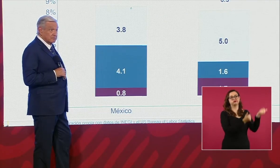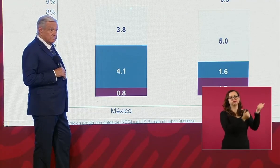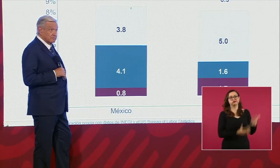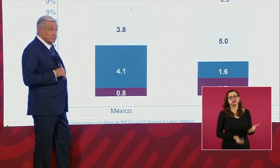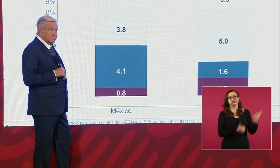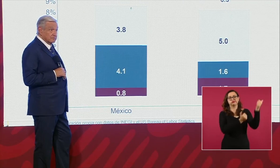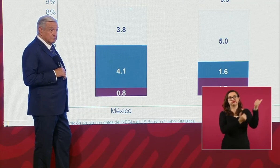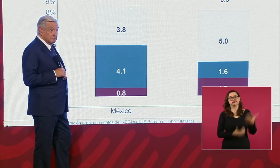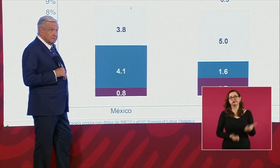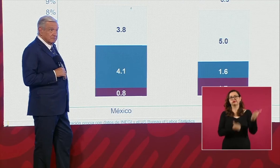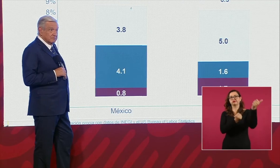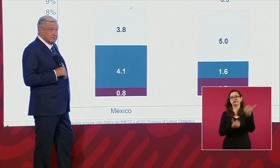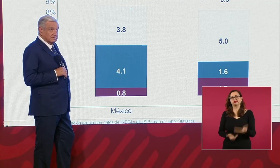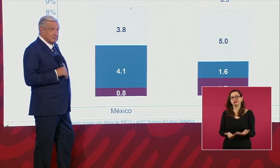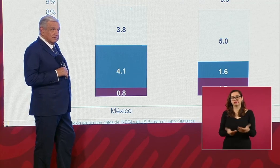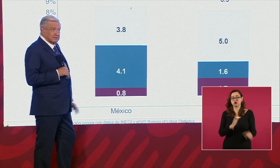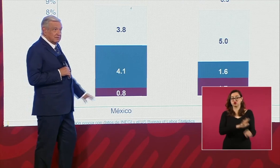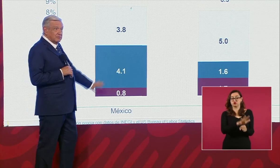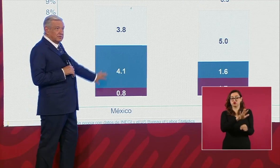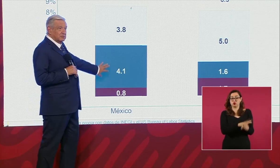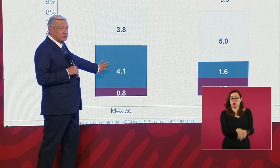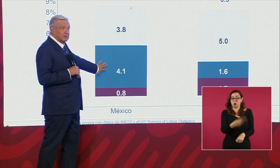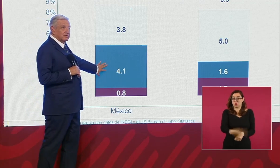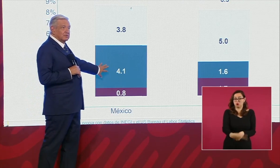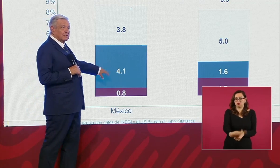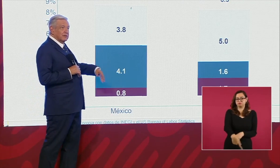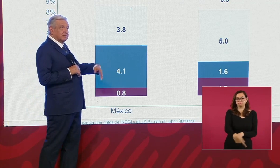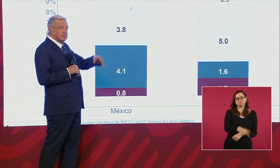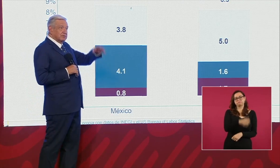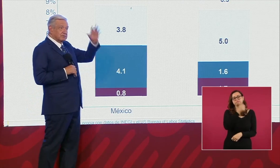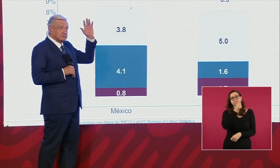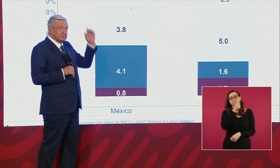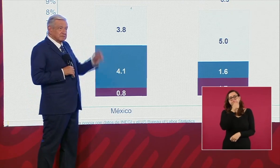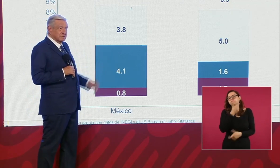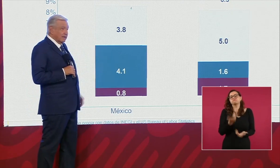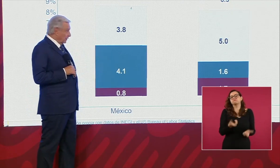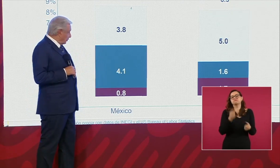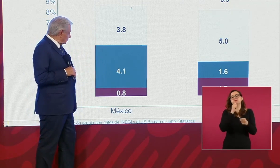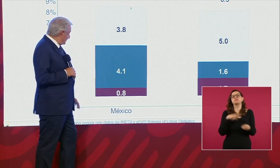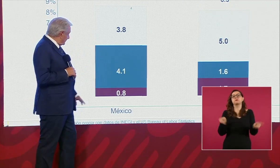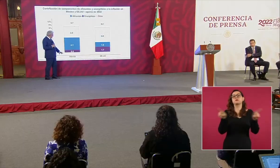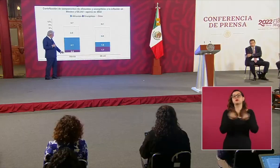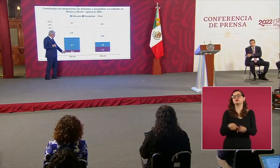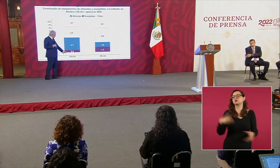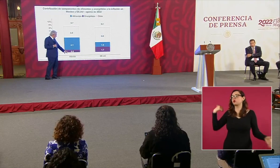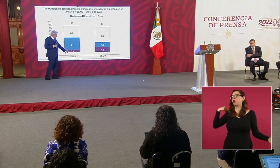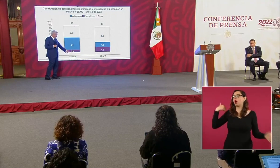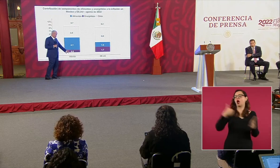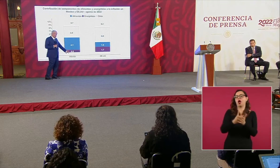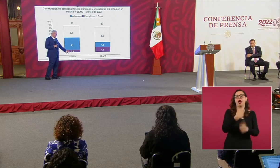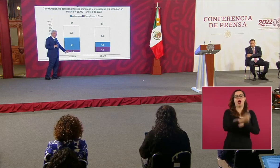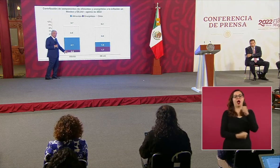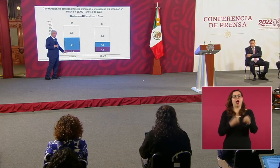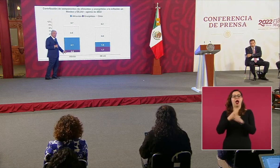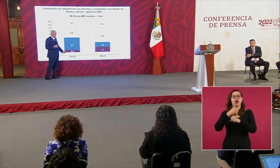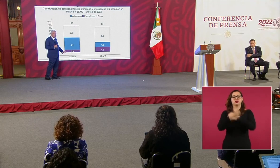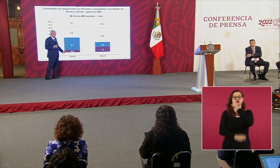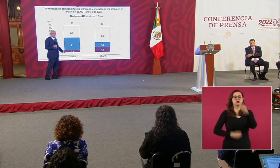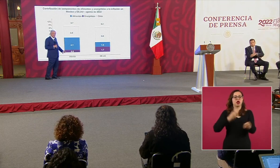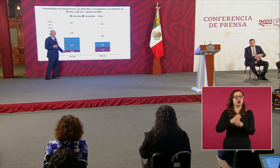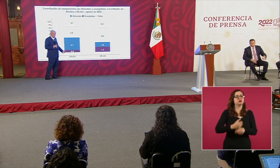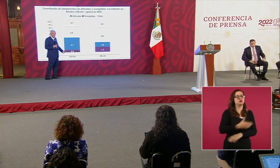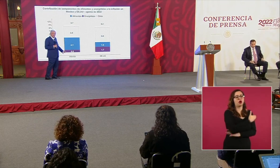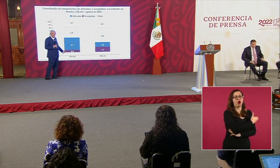la comunidad de sordos sentir que por fin tienen un lugar dentro de la sociedad, que sí están